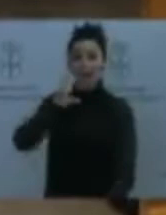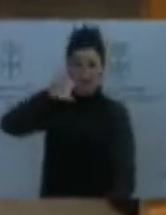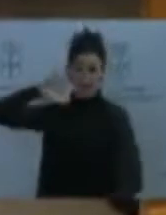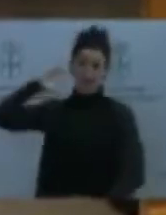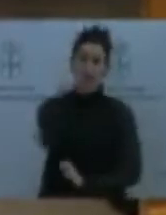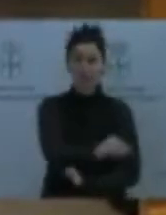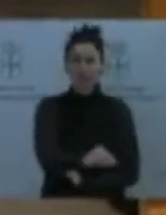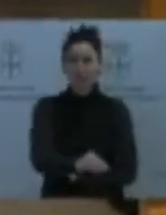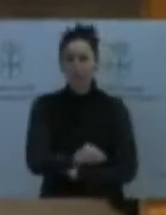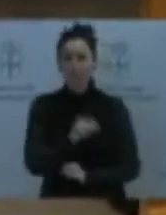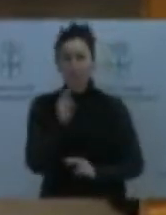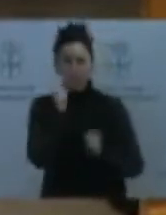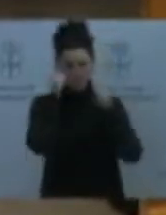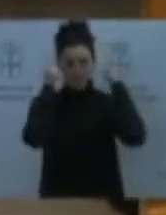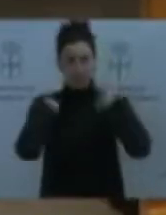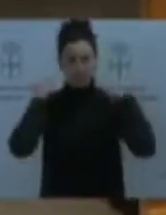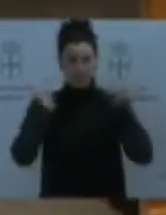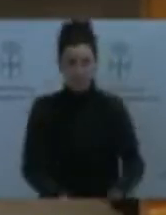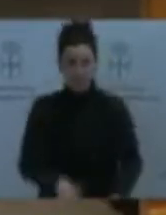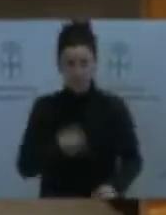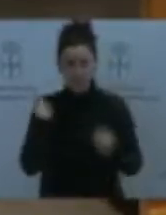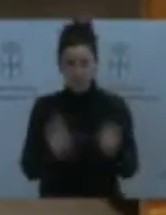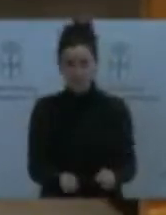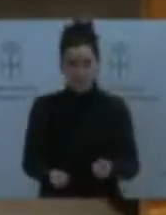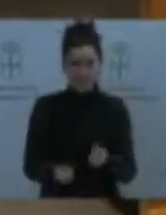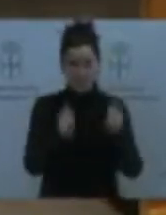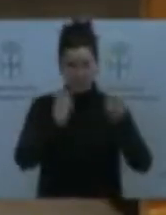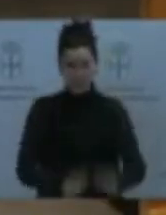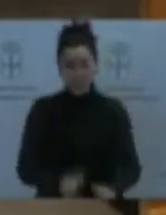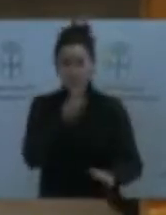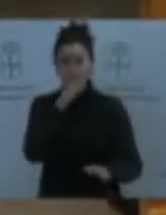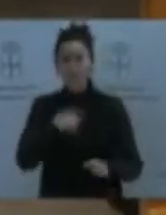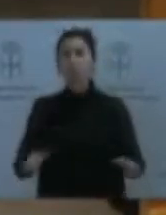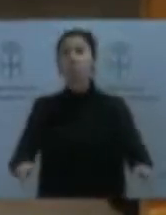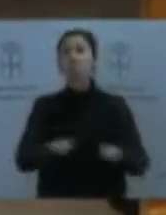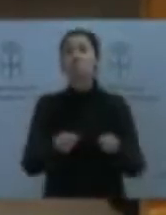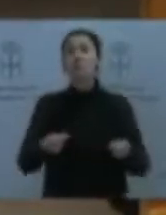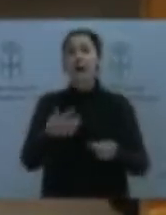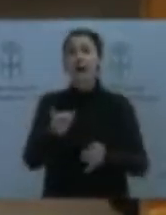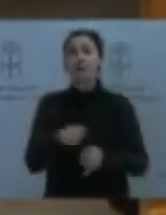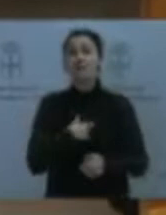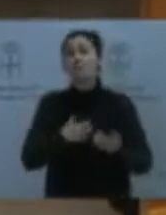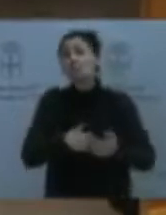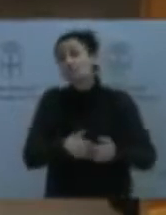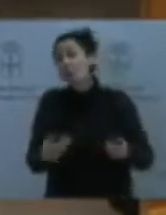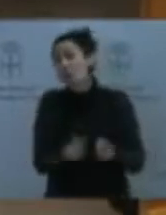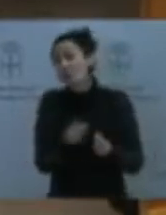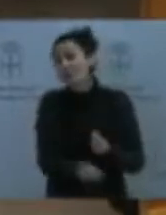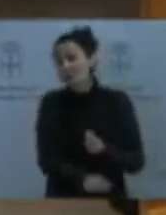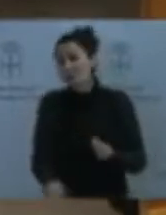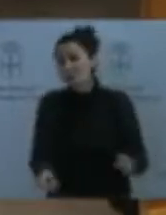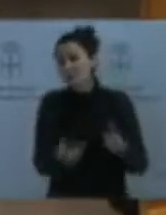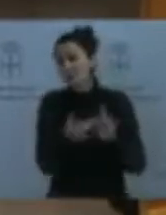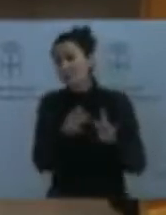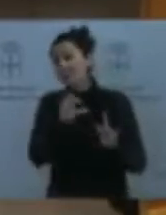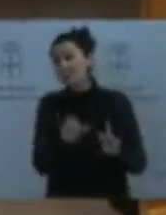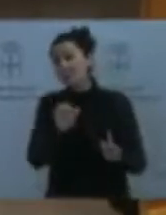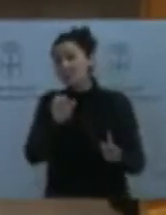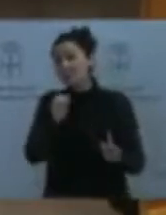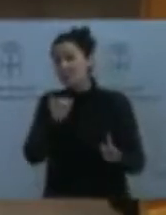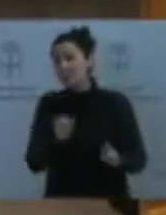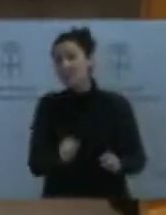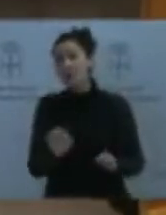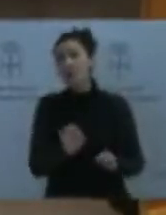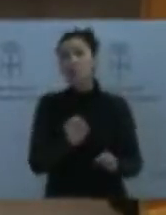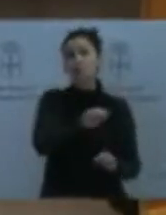buscado socios industriales, si está pensando utilizar los contactos en la SEPI o el propio UDEPA para buscar mecanismos de respaldo